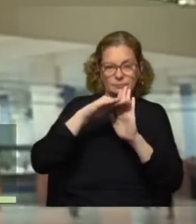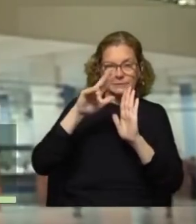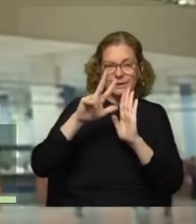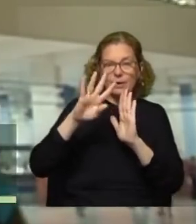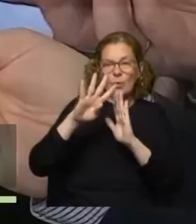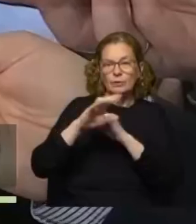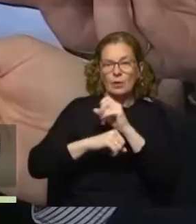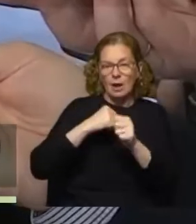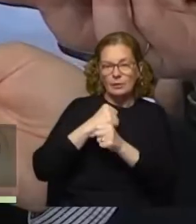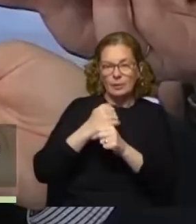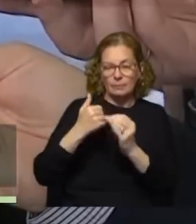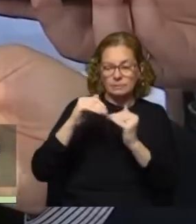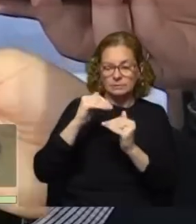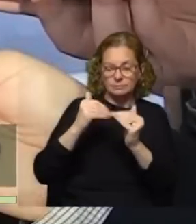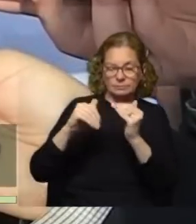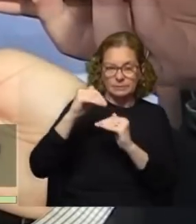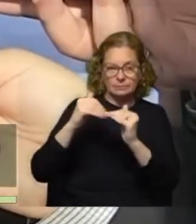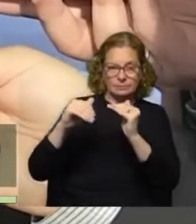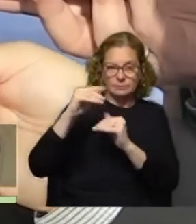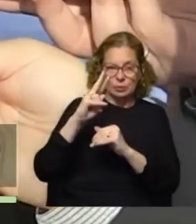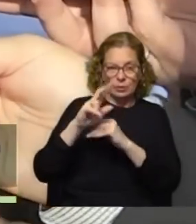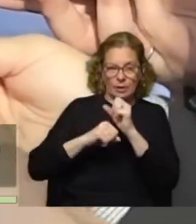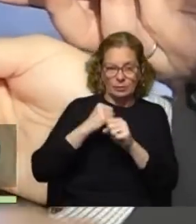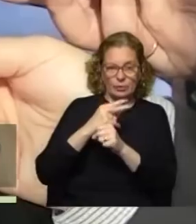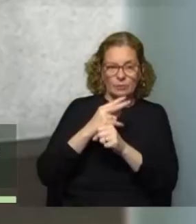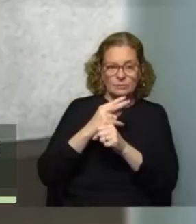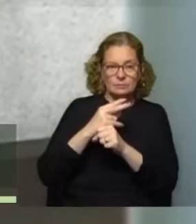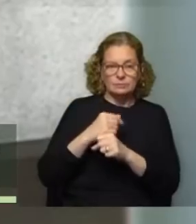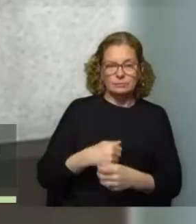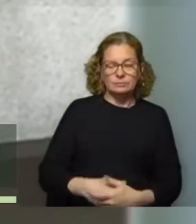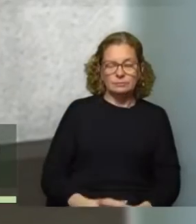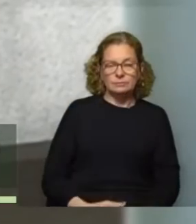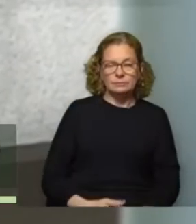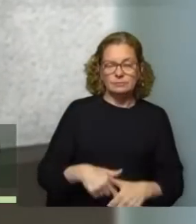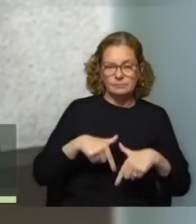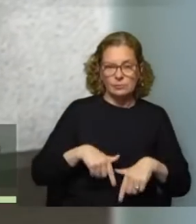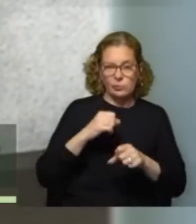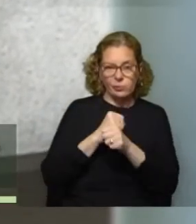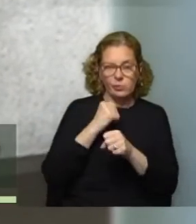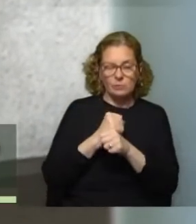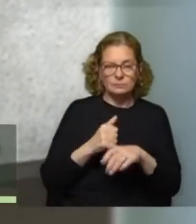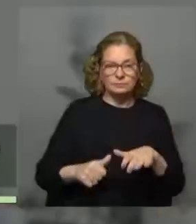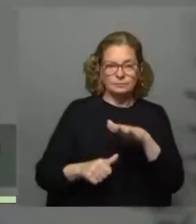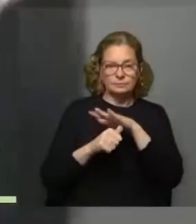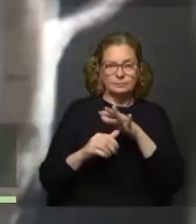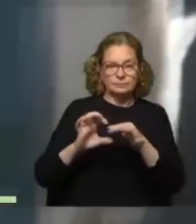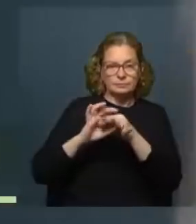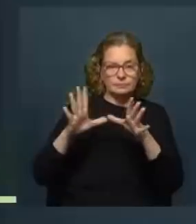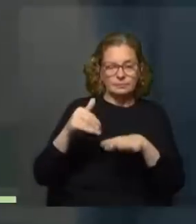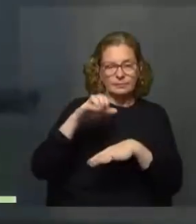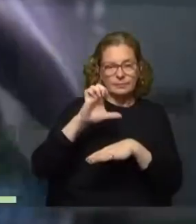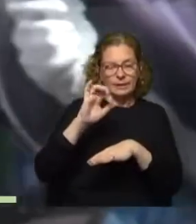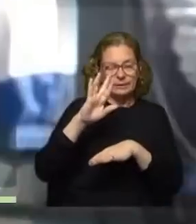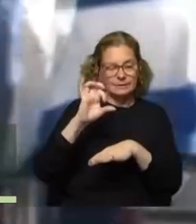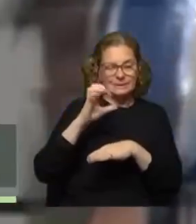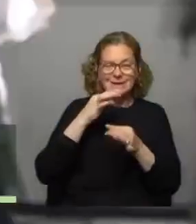y 4 años donde va a ir aumentando un año o dos por cada un año el ministro de trabajo y líder del partido independiente y Pablo mieres